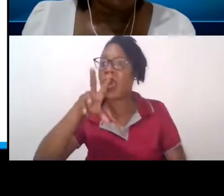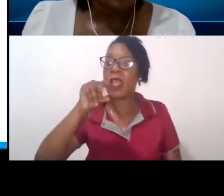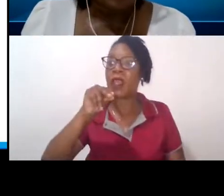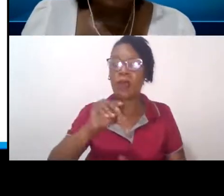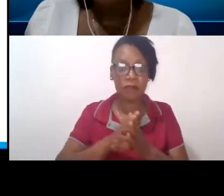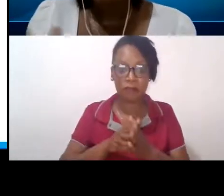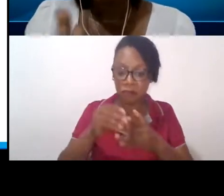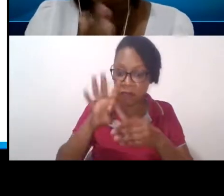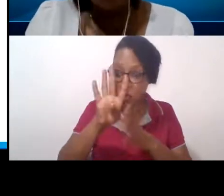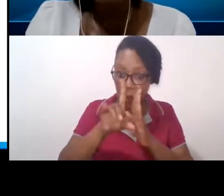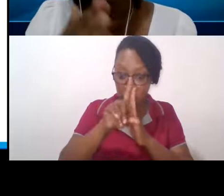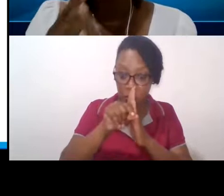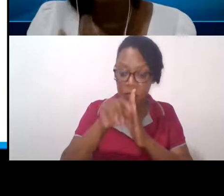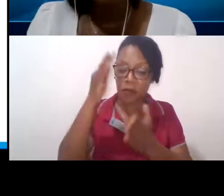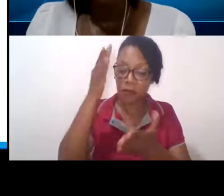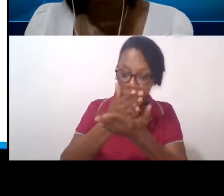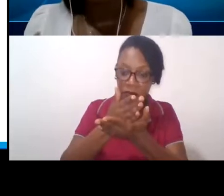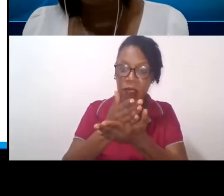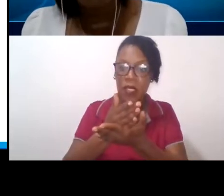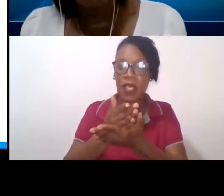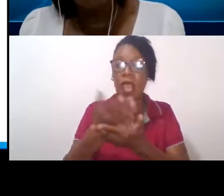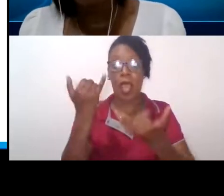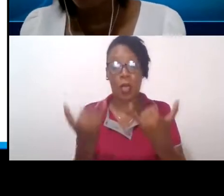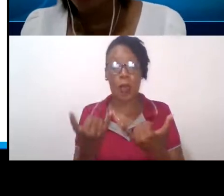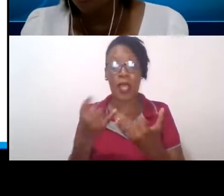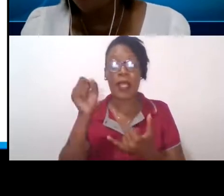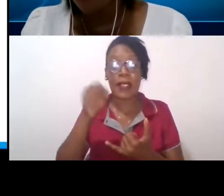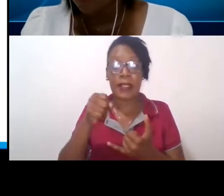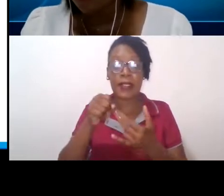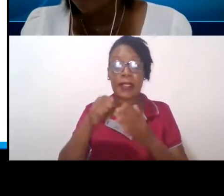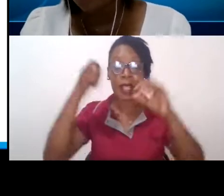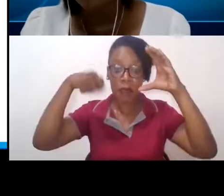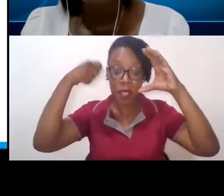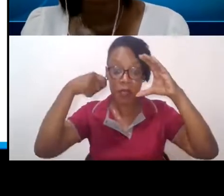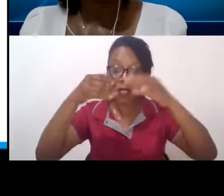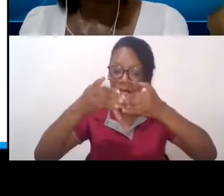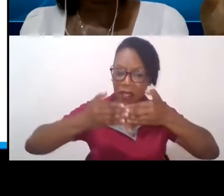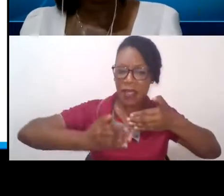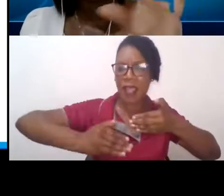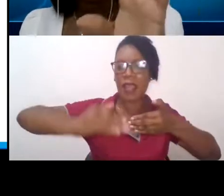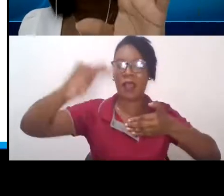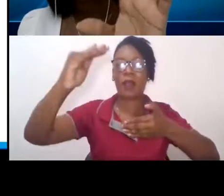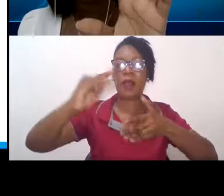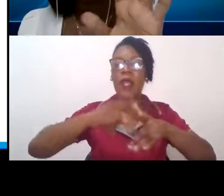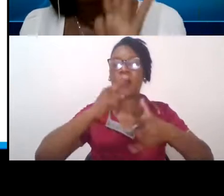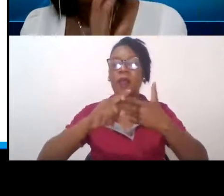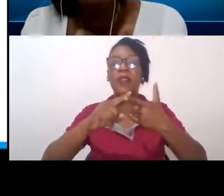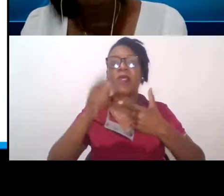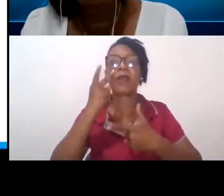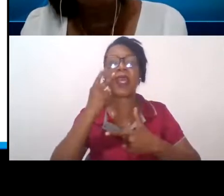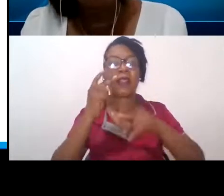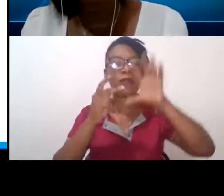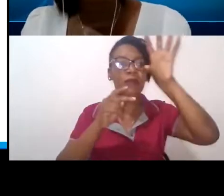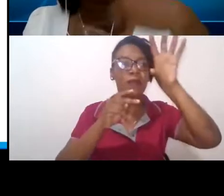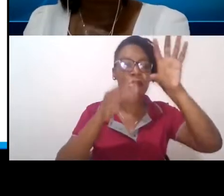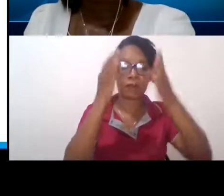4 minutos. Y puede ser que si el video es un poco largo, yo lo que les recomiendo a ustedes hacer es ir viendo partes del video, hacer